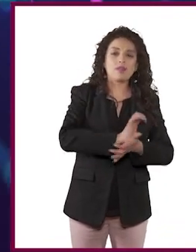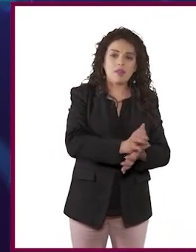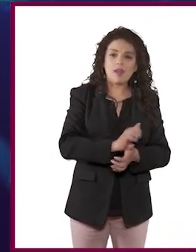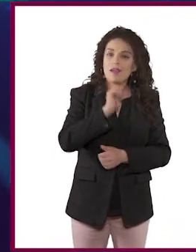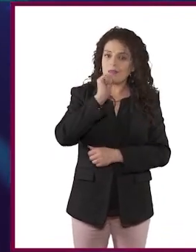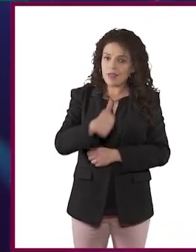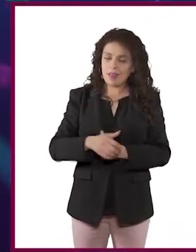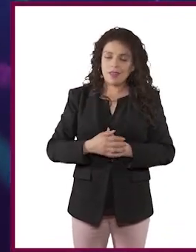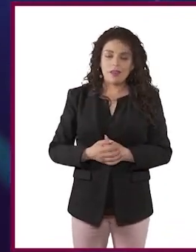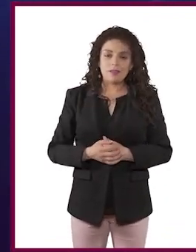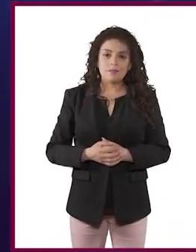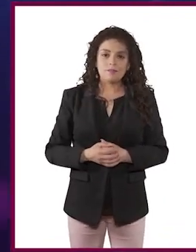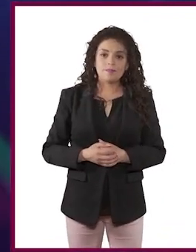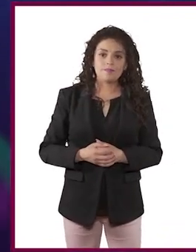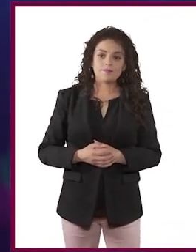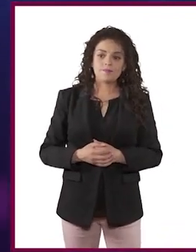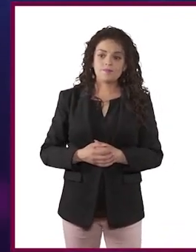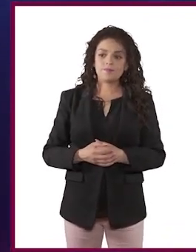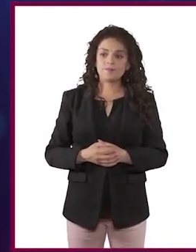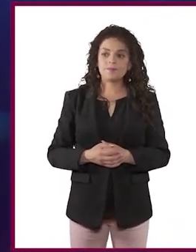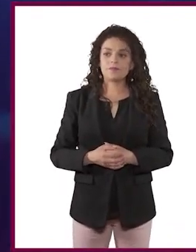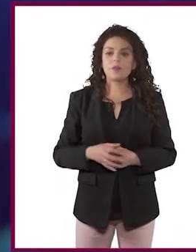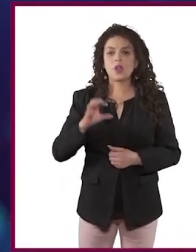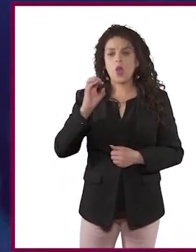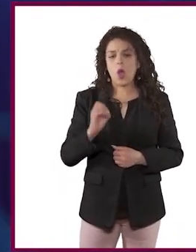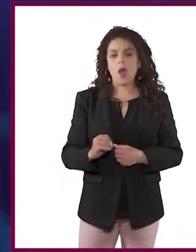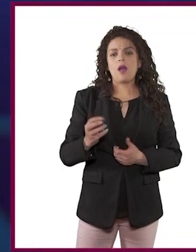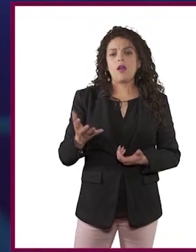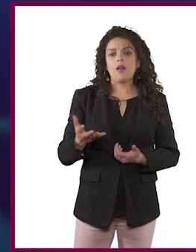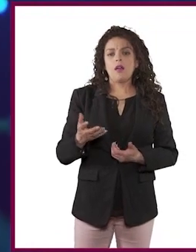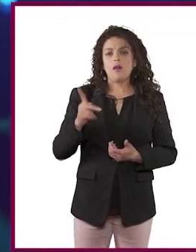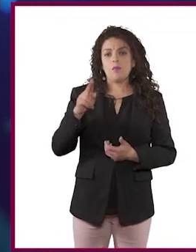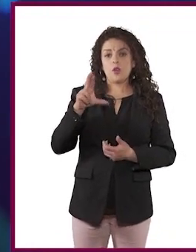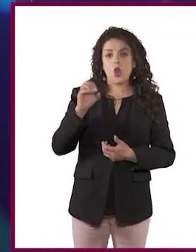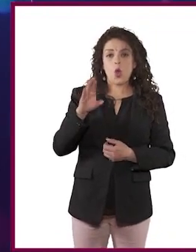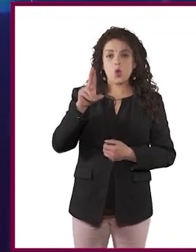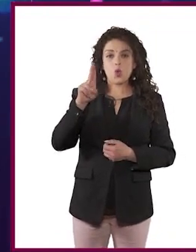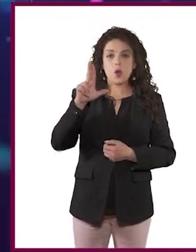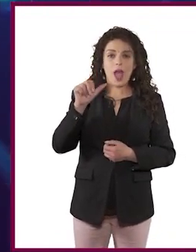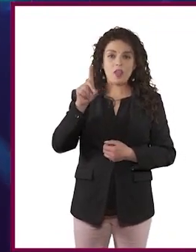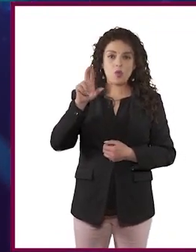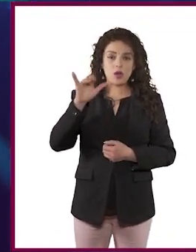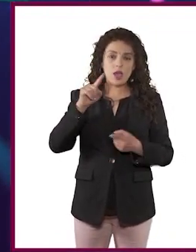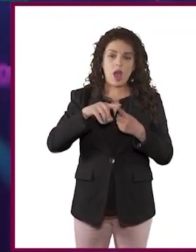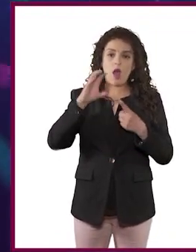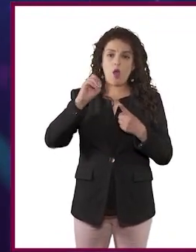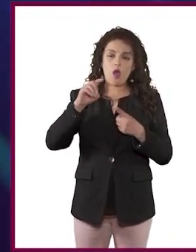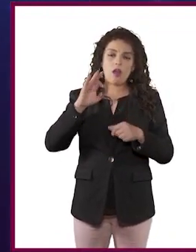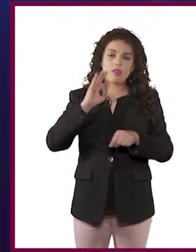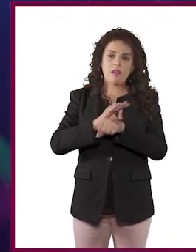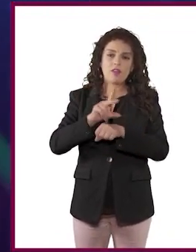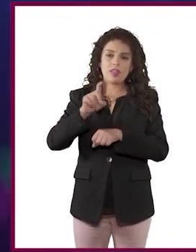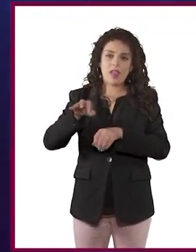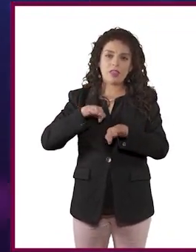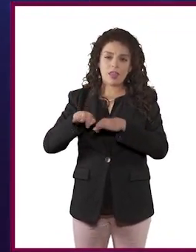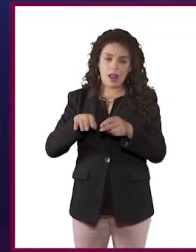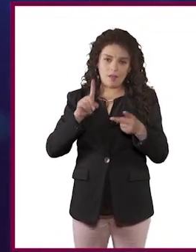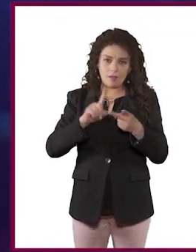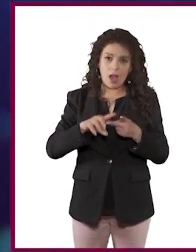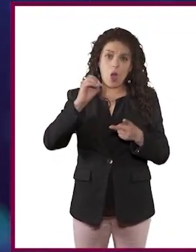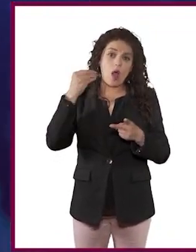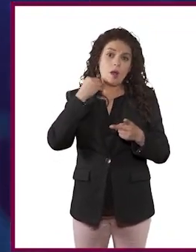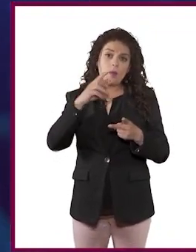tema de discriminación. Eso sería el tema de la Procuraduría de la Defensa del Trabajo, los